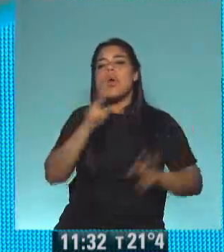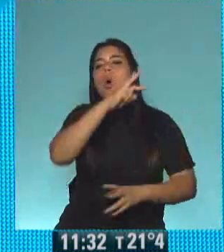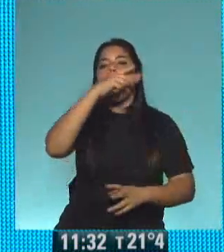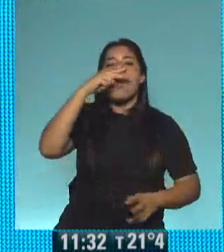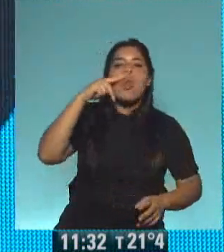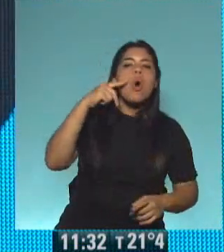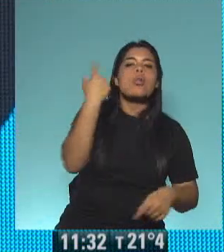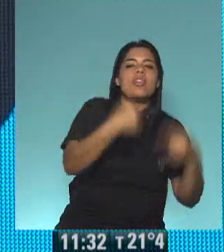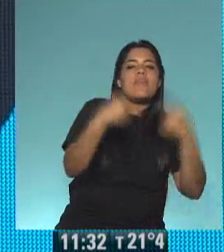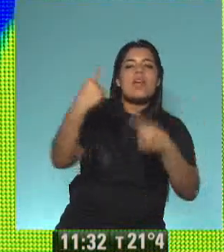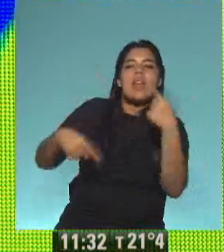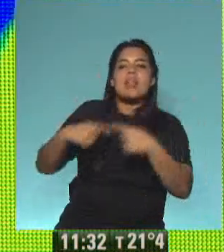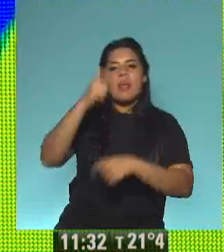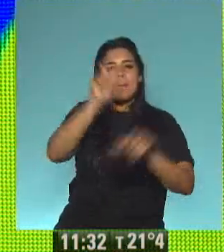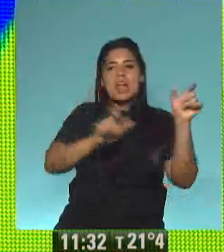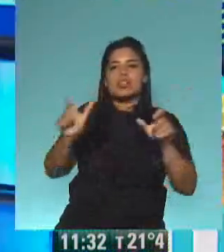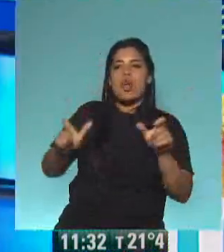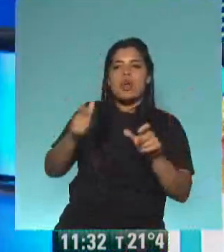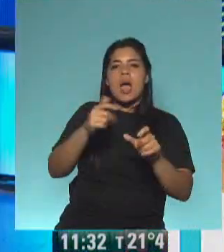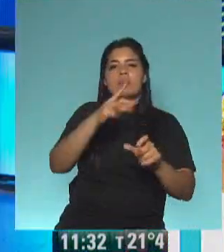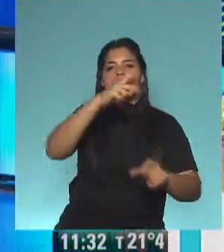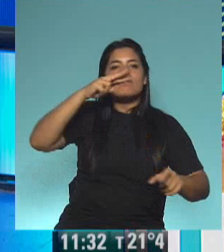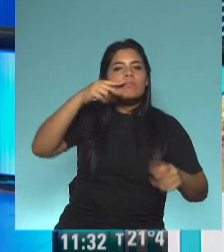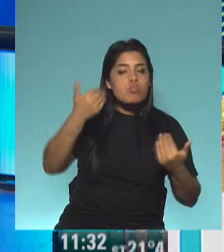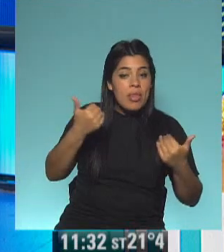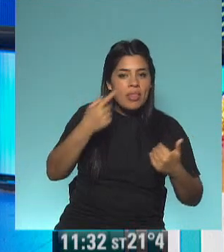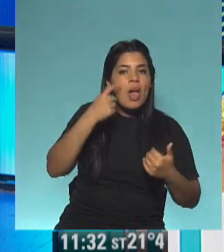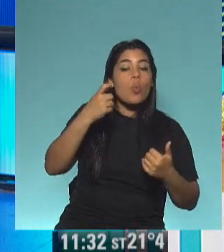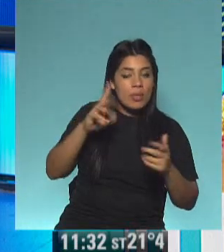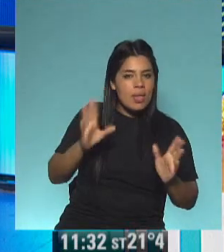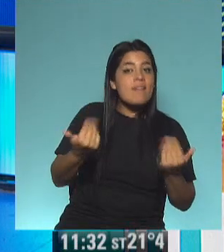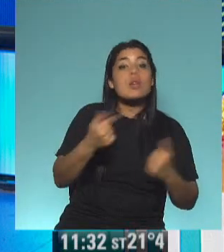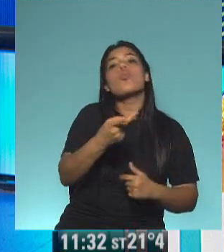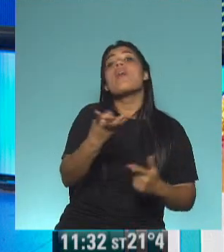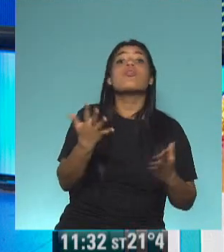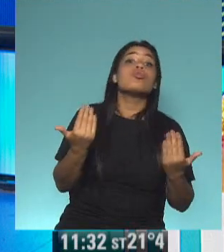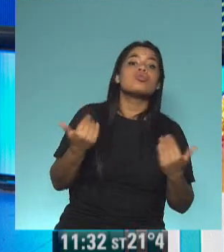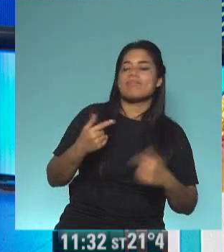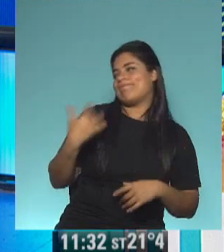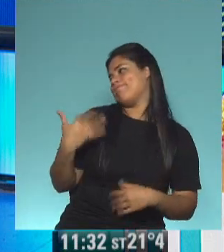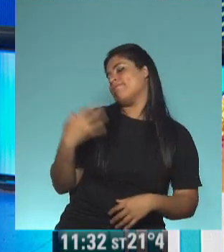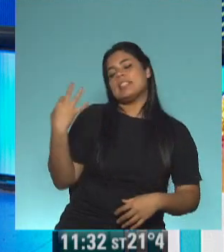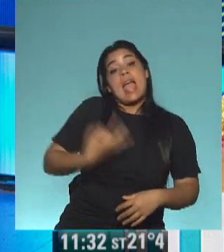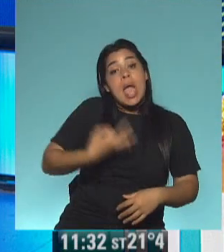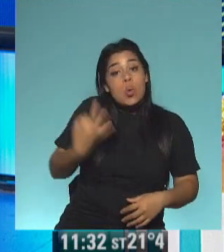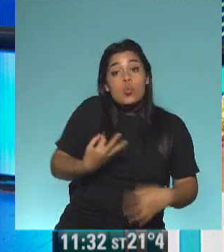puede distinguir el ser humano? ¿Cuántos? ¿La nariz humana? Seguro que un montón. Pero cuando no sé,